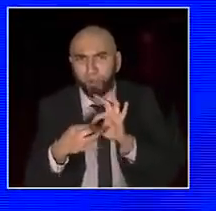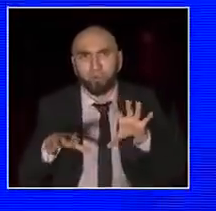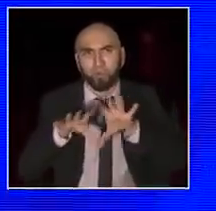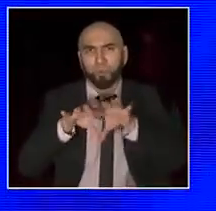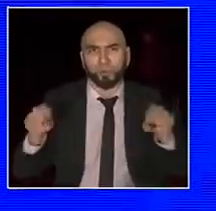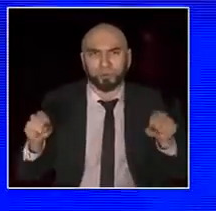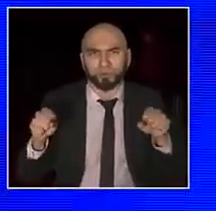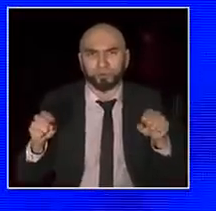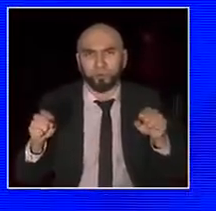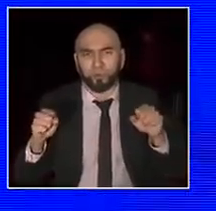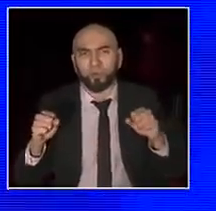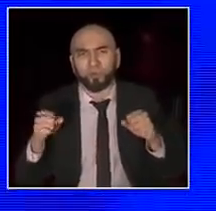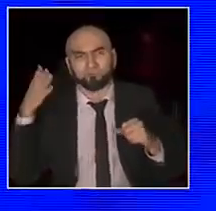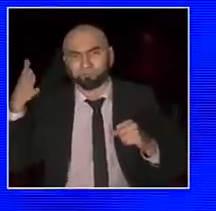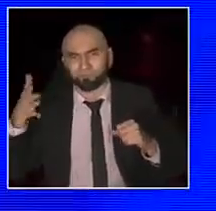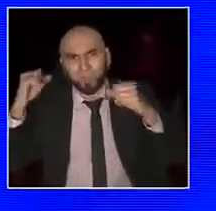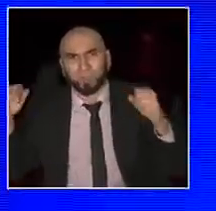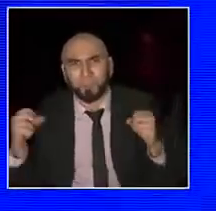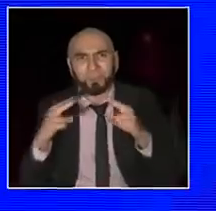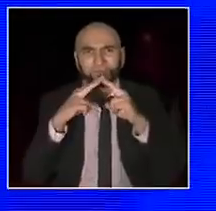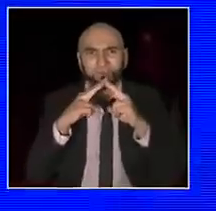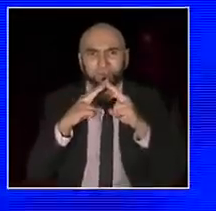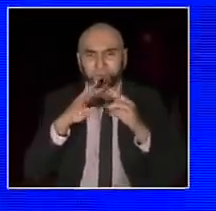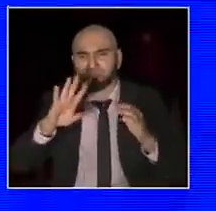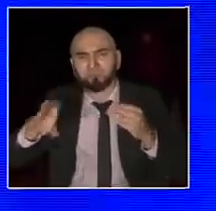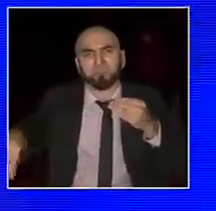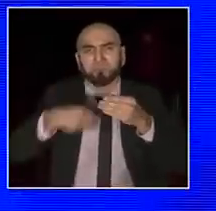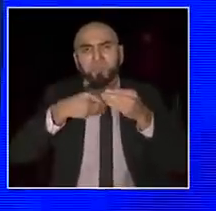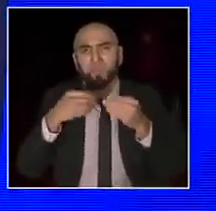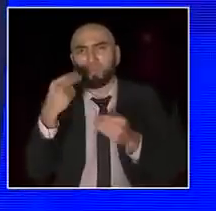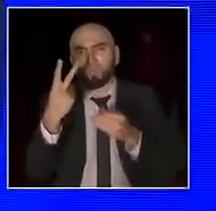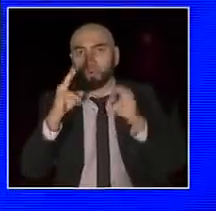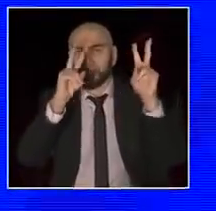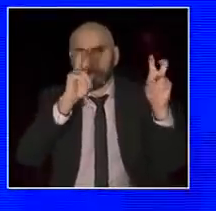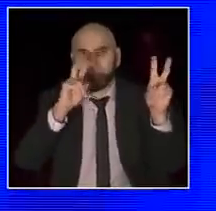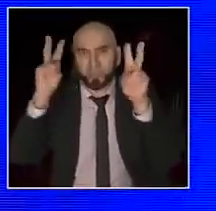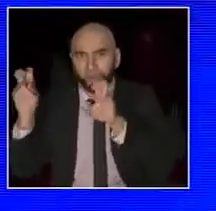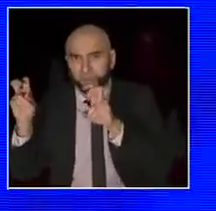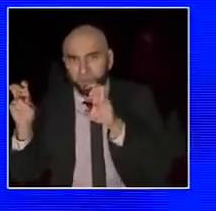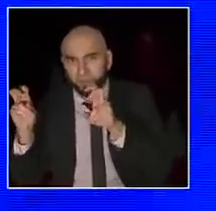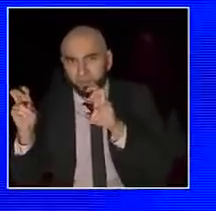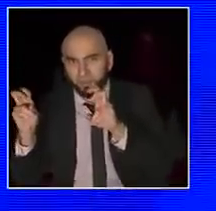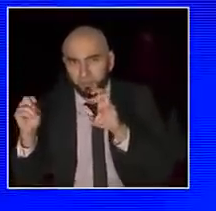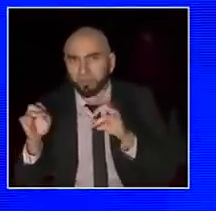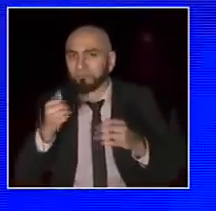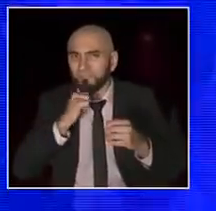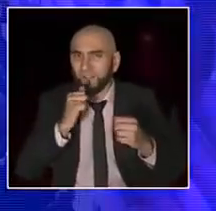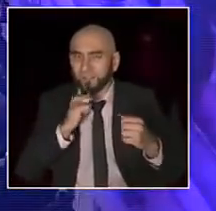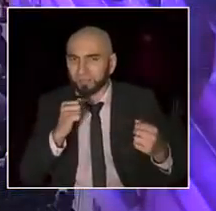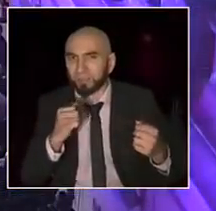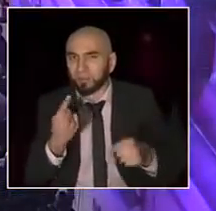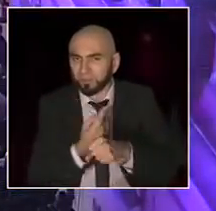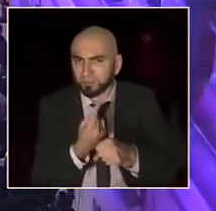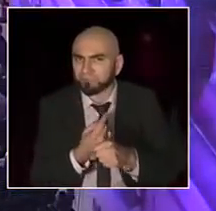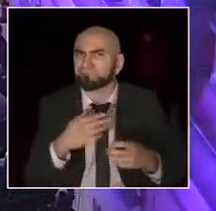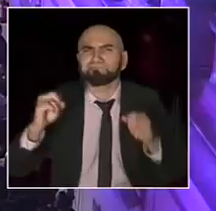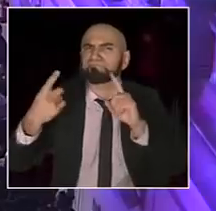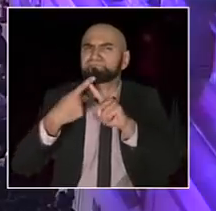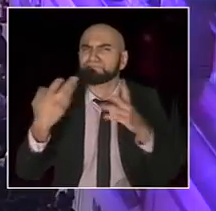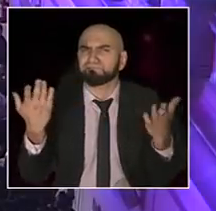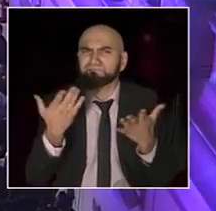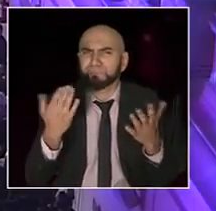París, incorporar dos nuevos temas que han estado muy ausentes del debate de estas cumbres. El primero es la